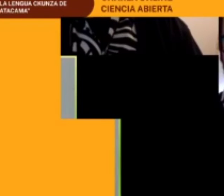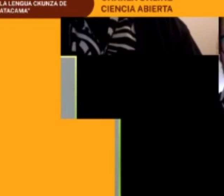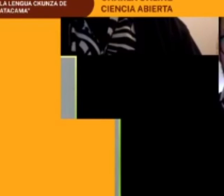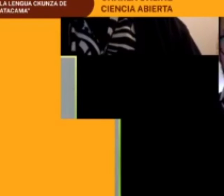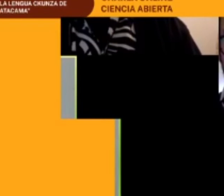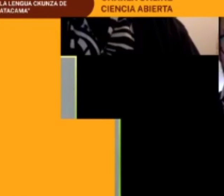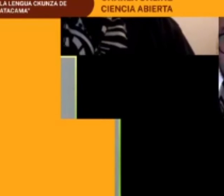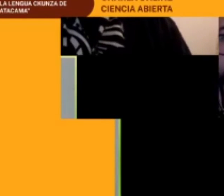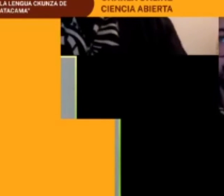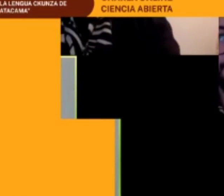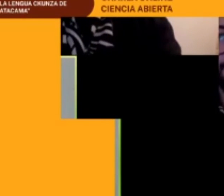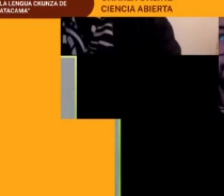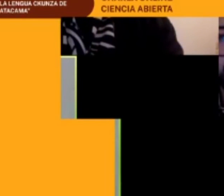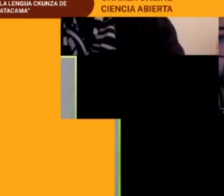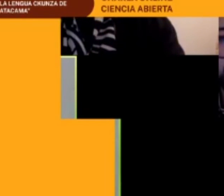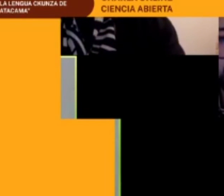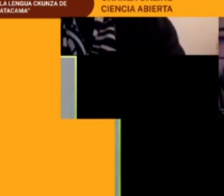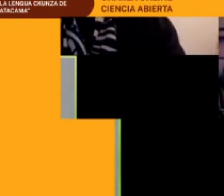el